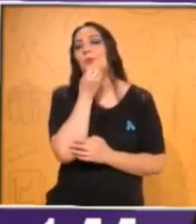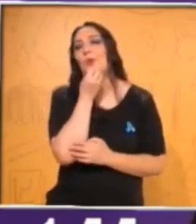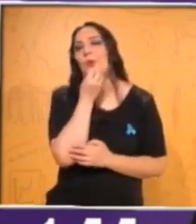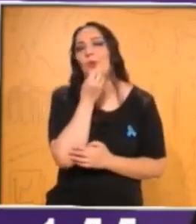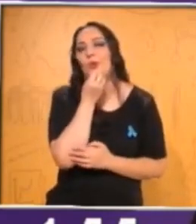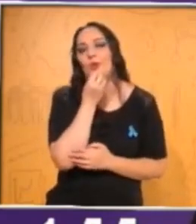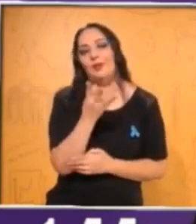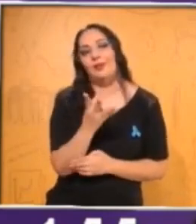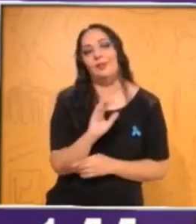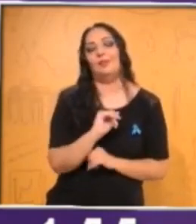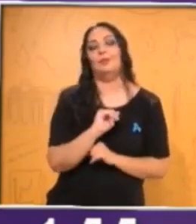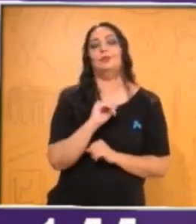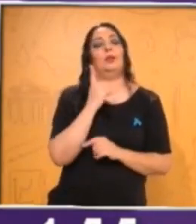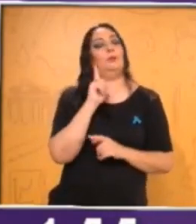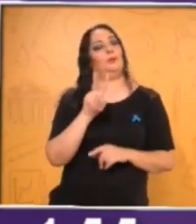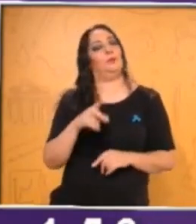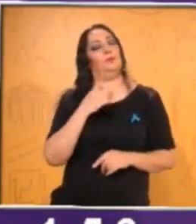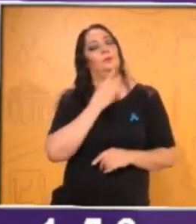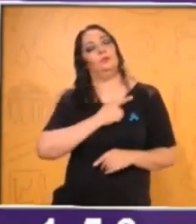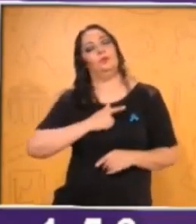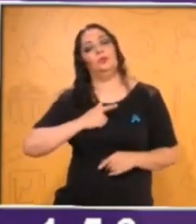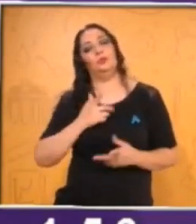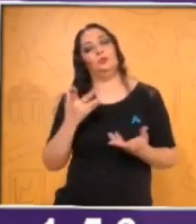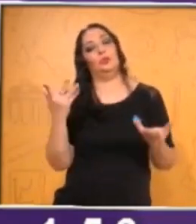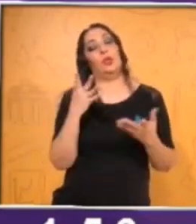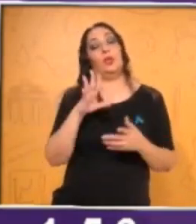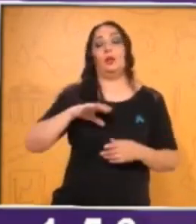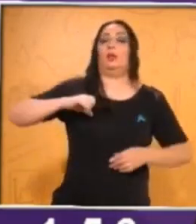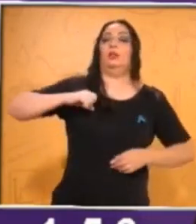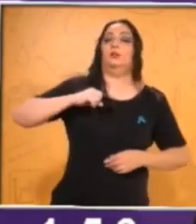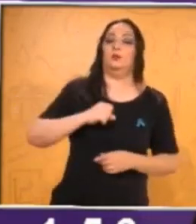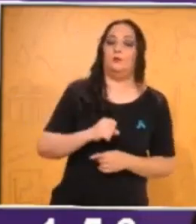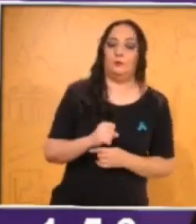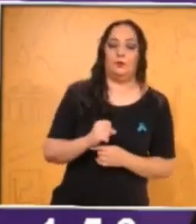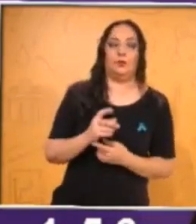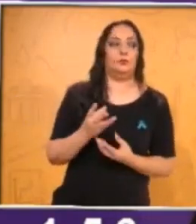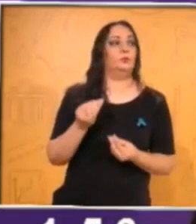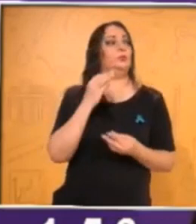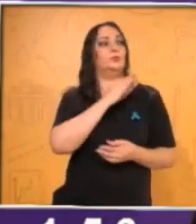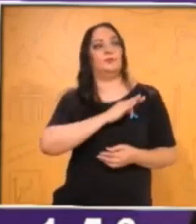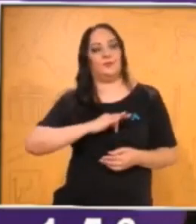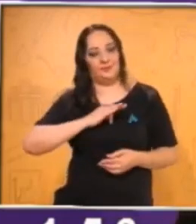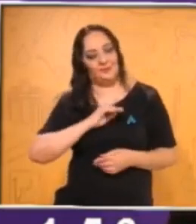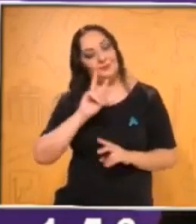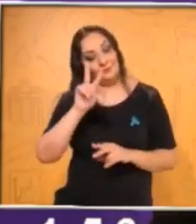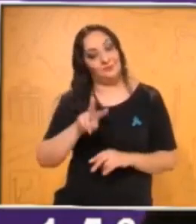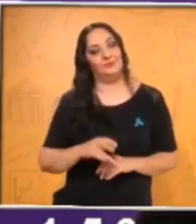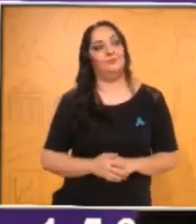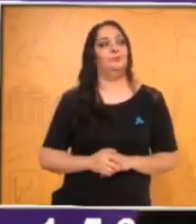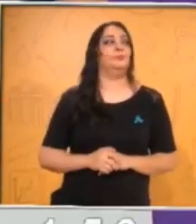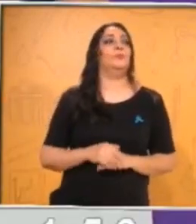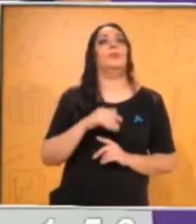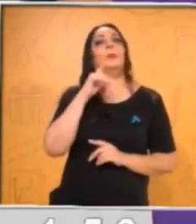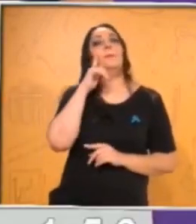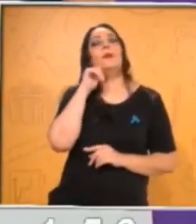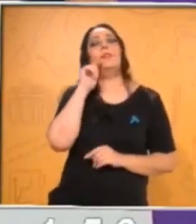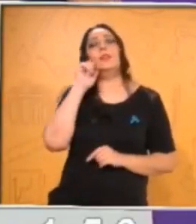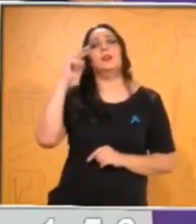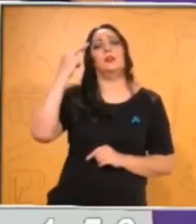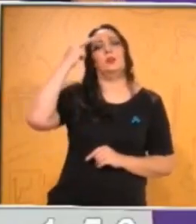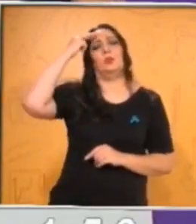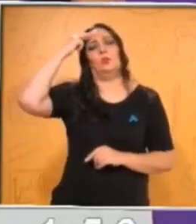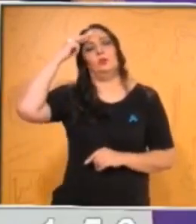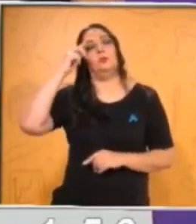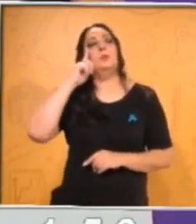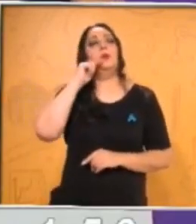me da mucho gusto que realicen las actividades con mucho esmero. Pues muchas felicidades, niños. El día de mañana, te recordamos